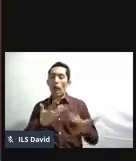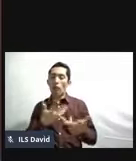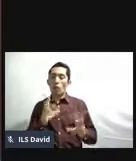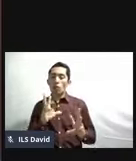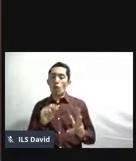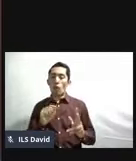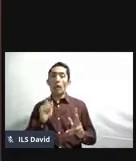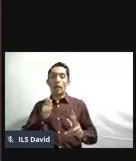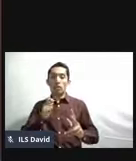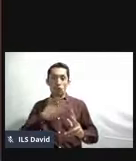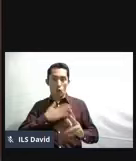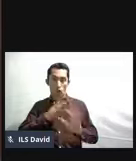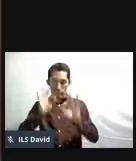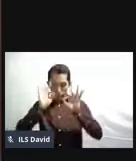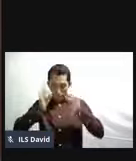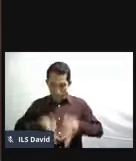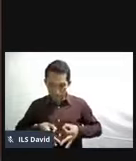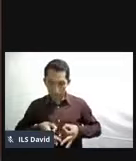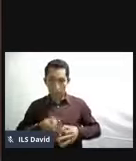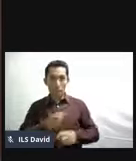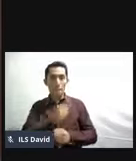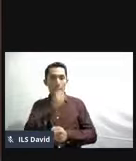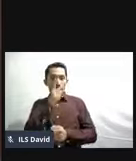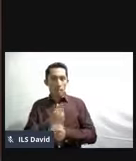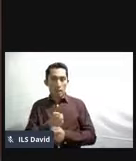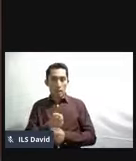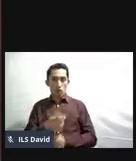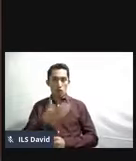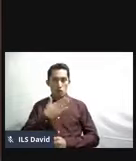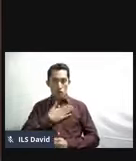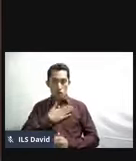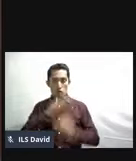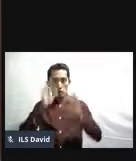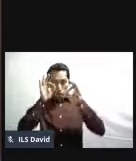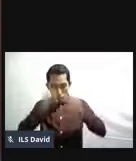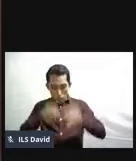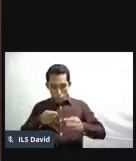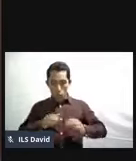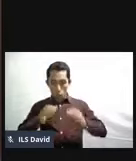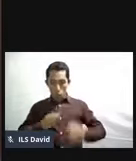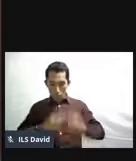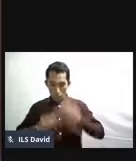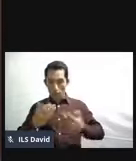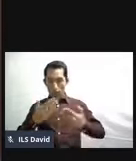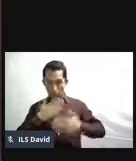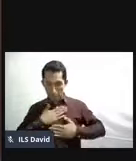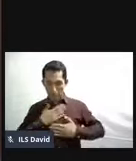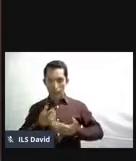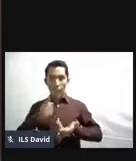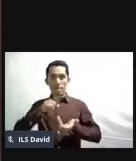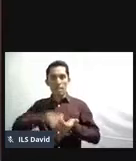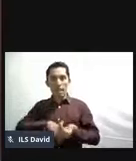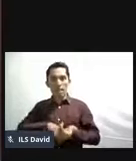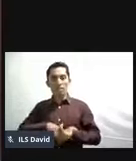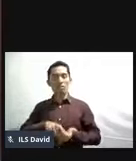la prioridad la tenemos nosotras, o sea, la persona. Interiorizar